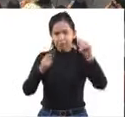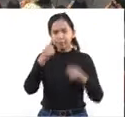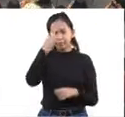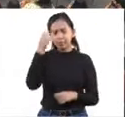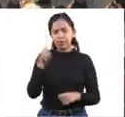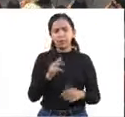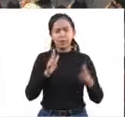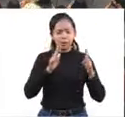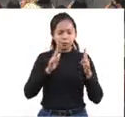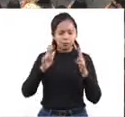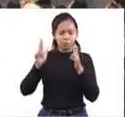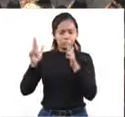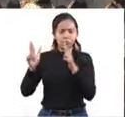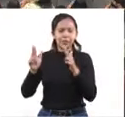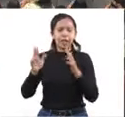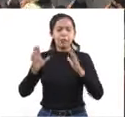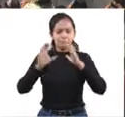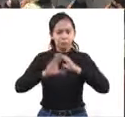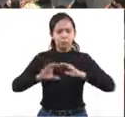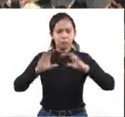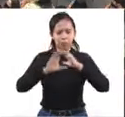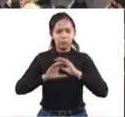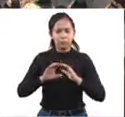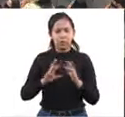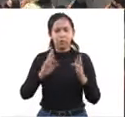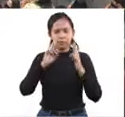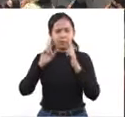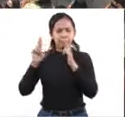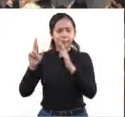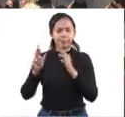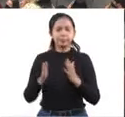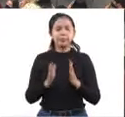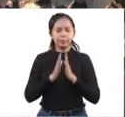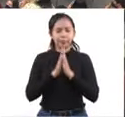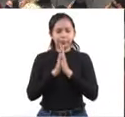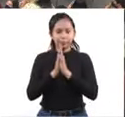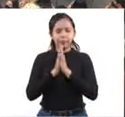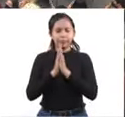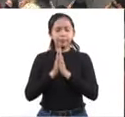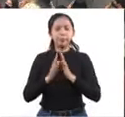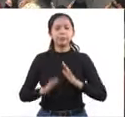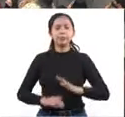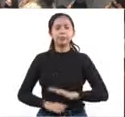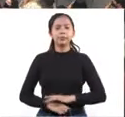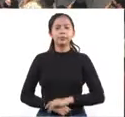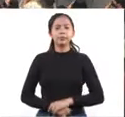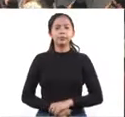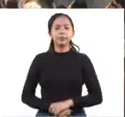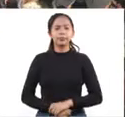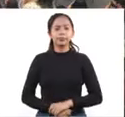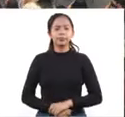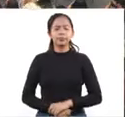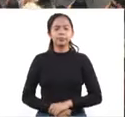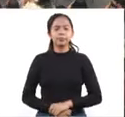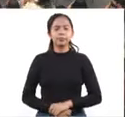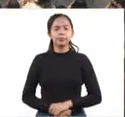y entonemos con fervor patriótico las gloriosas notas de nuestro himno nacional mexicano.